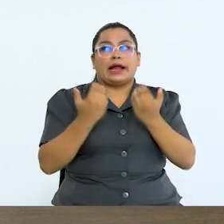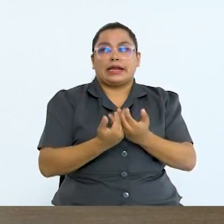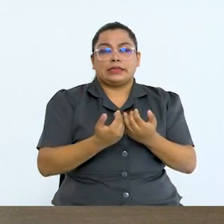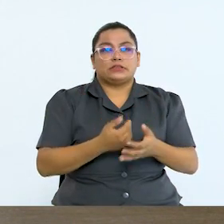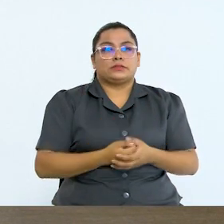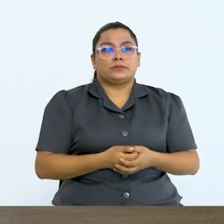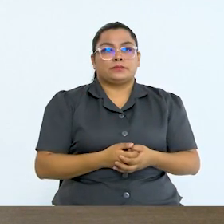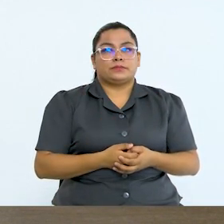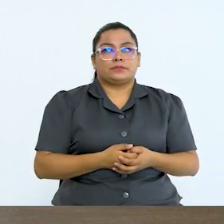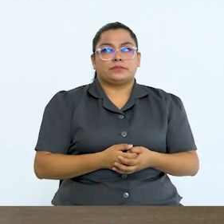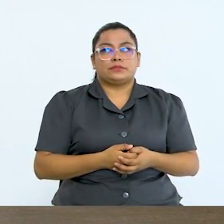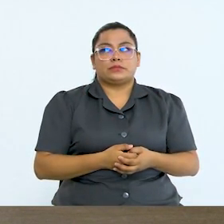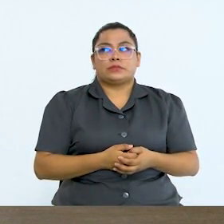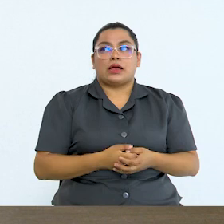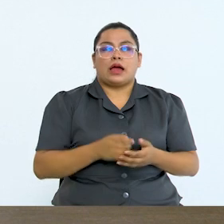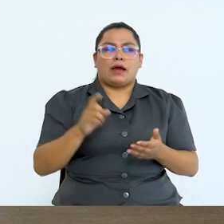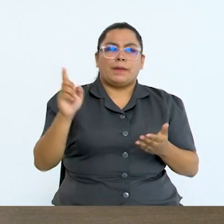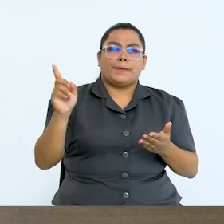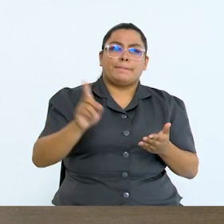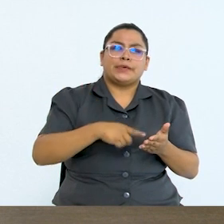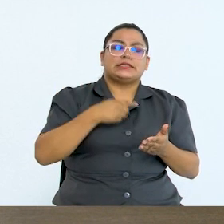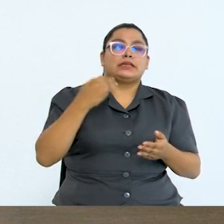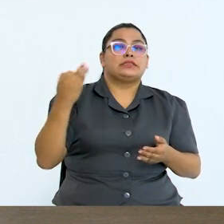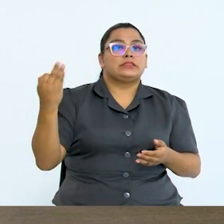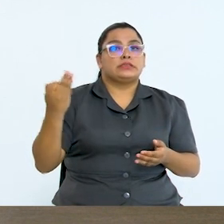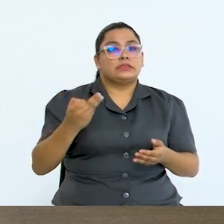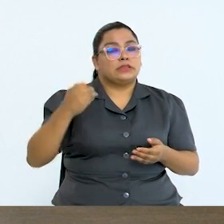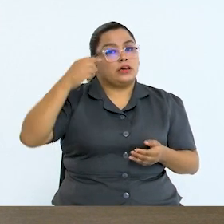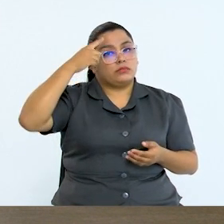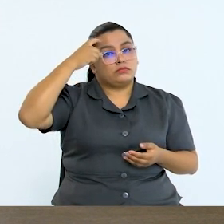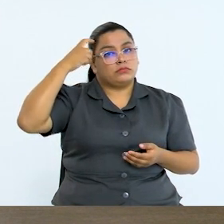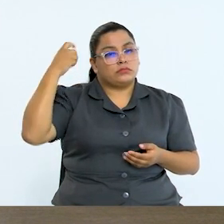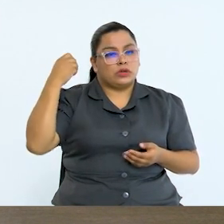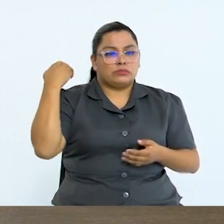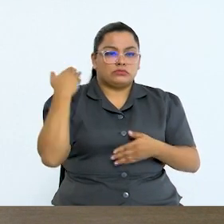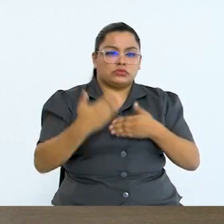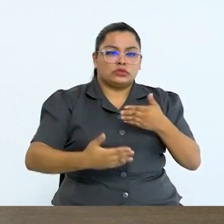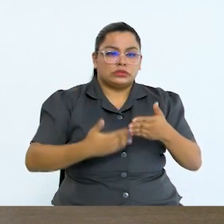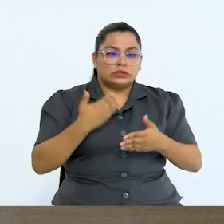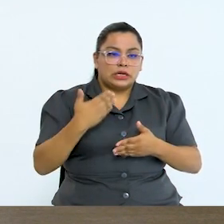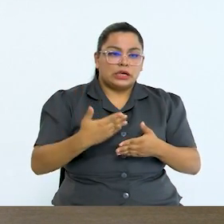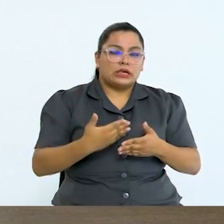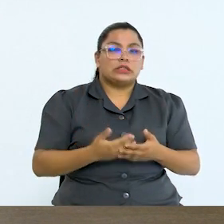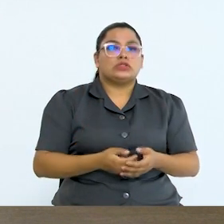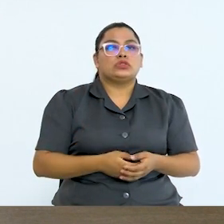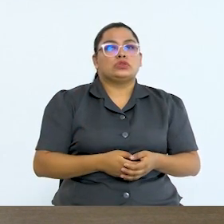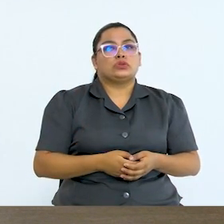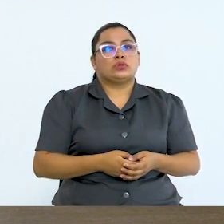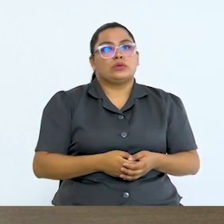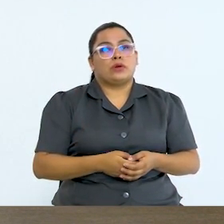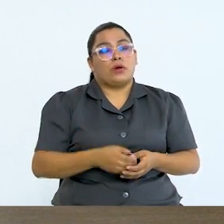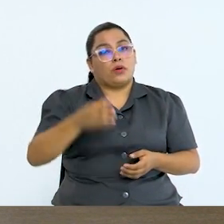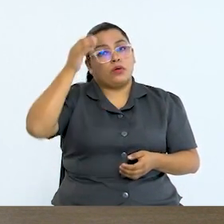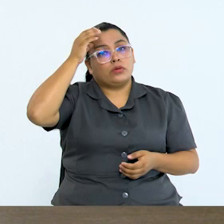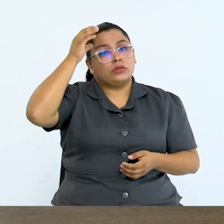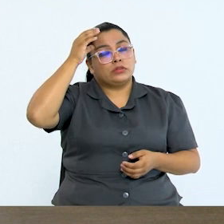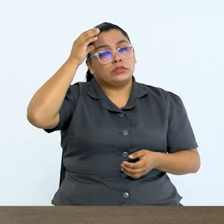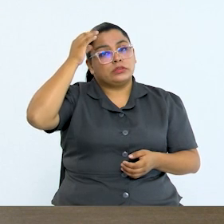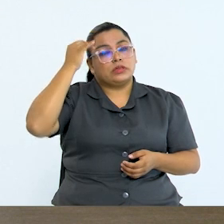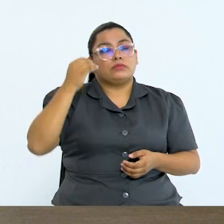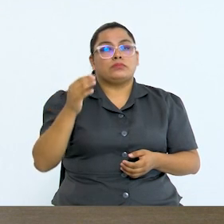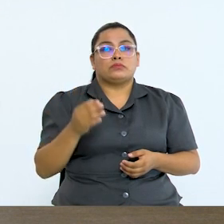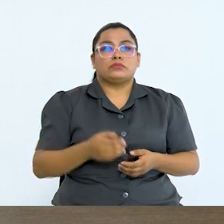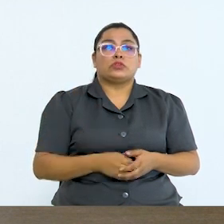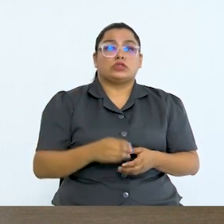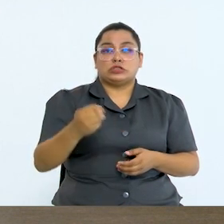En ocasiones necesitamos recordar procesos, propiedades o conceptos claves que utilizaremos